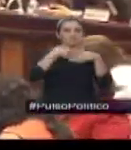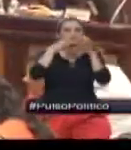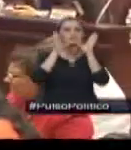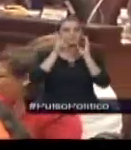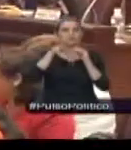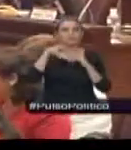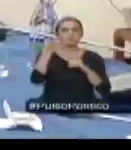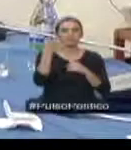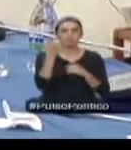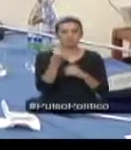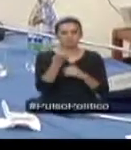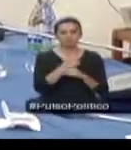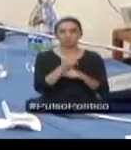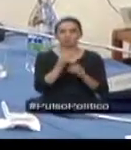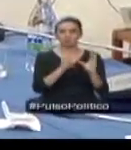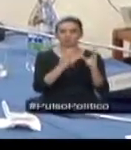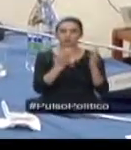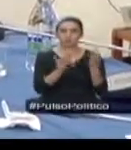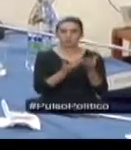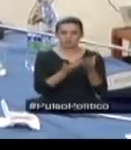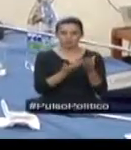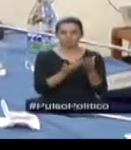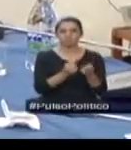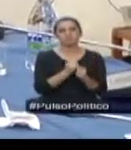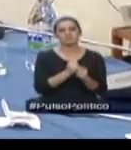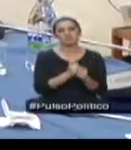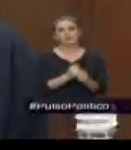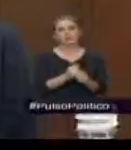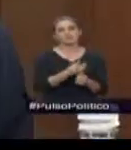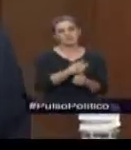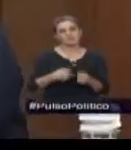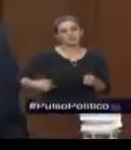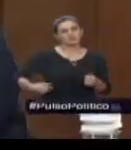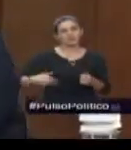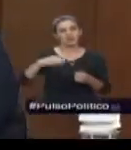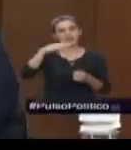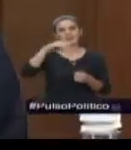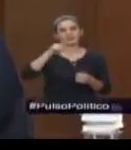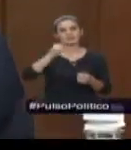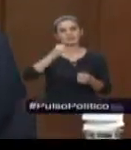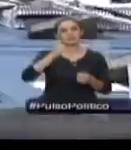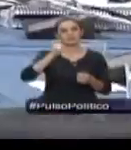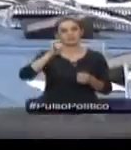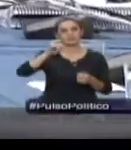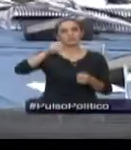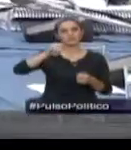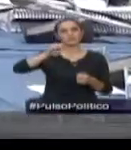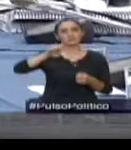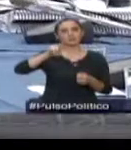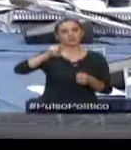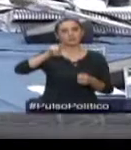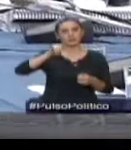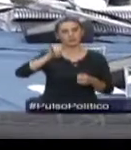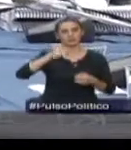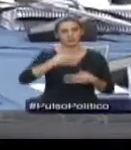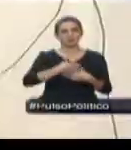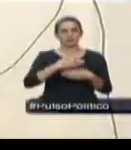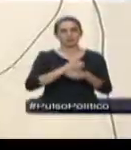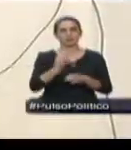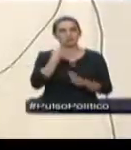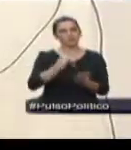2014 una comisión ocasional presidida por el asambleísta juan carlos cassinelli fue creada para analizarlas y